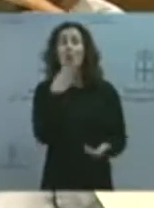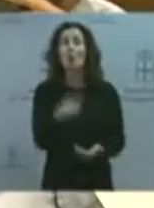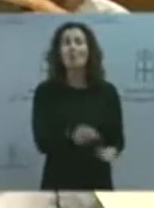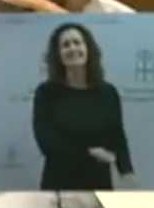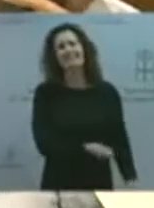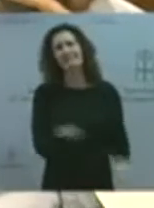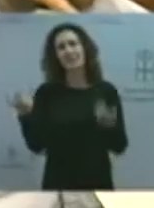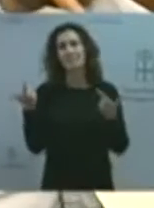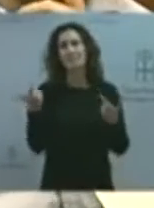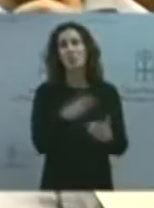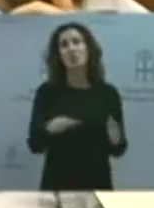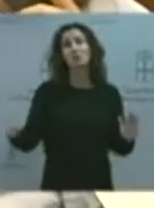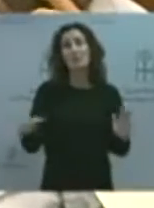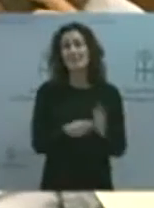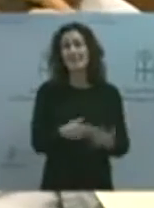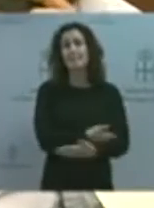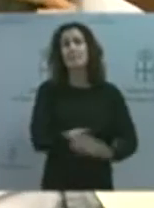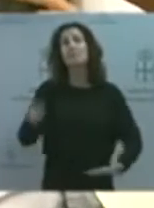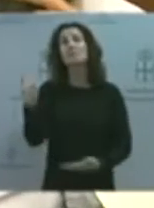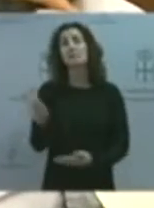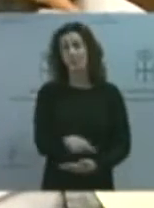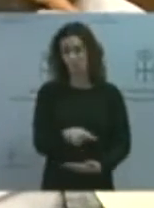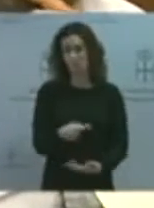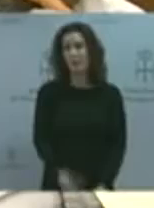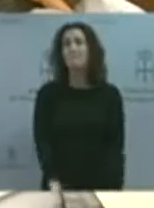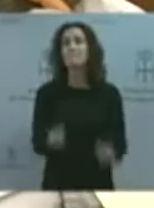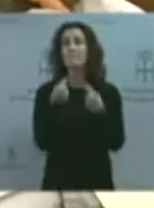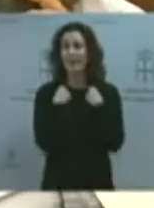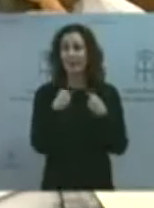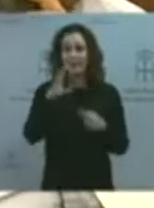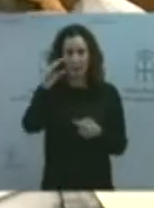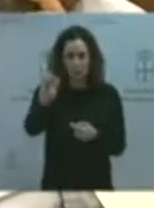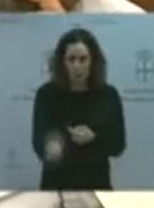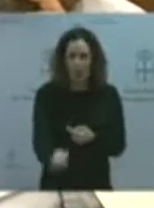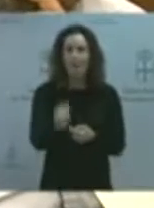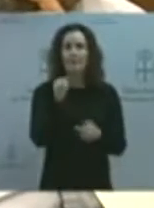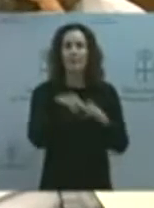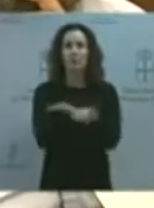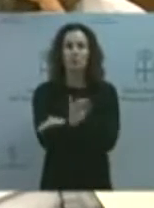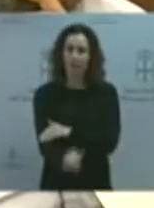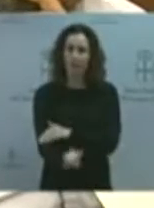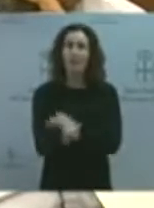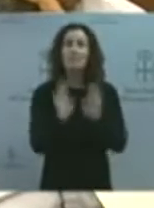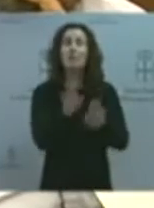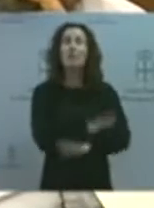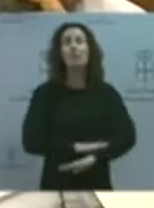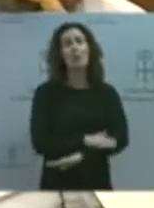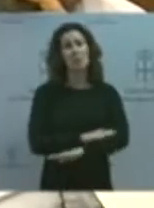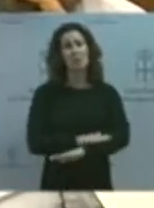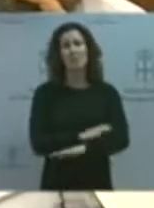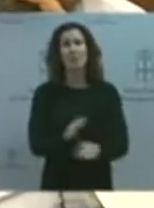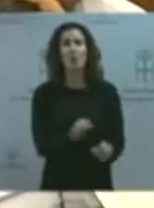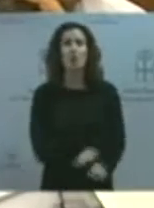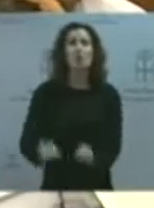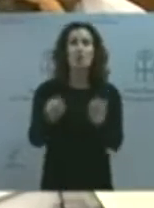de euros. Asturias tiene talento, tiene recursos, tiene medios, pero un gobierno que no nos defiende. En este contexto me alarman tanto